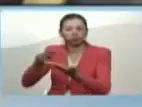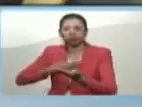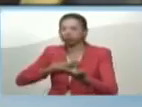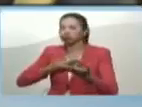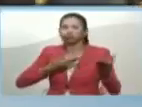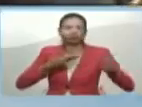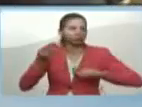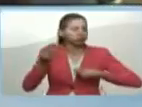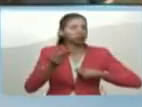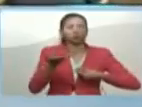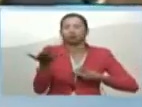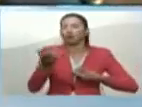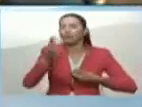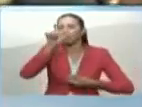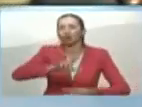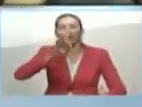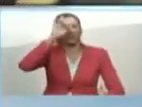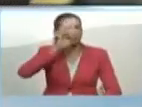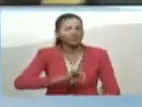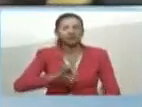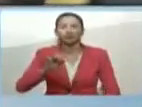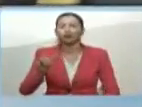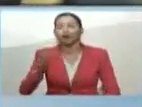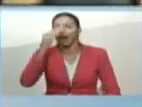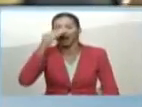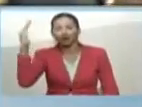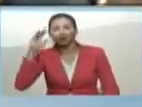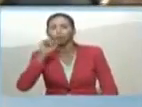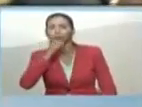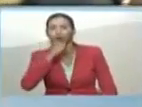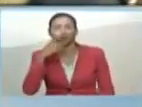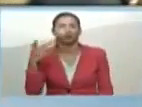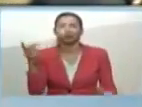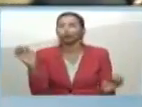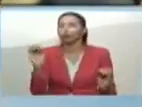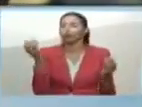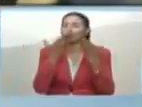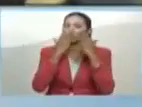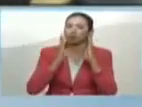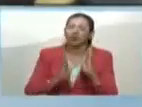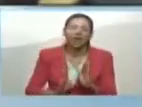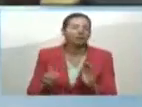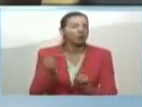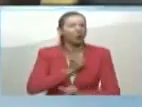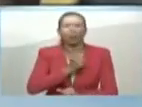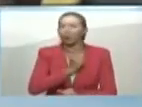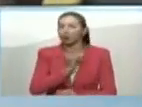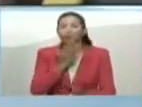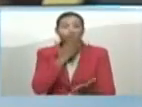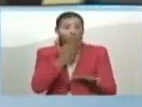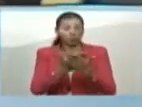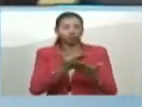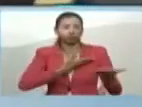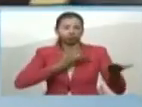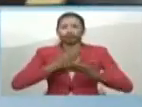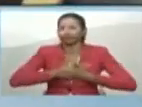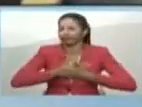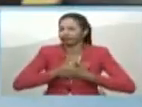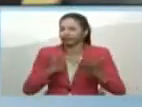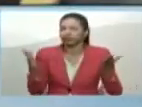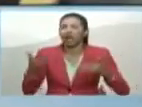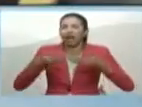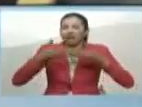juveniles, personas con discapacidad, adulto mayor, estudiantes, todos los sectores, porque las